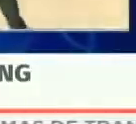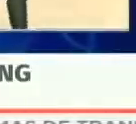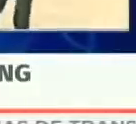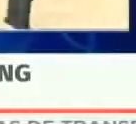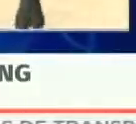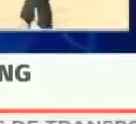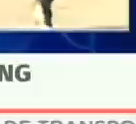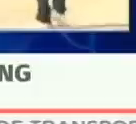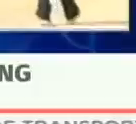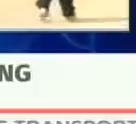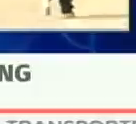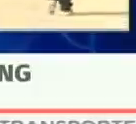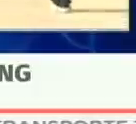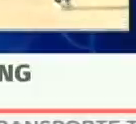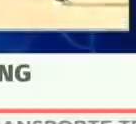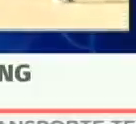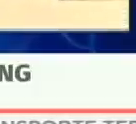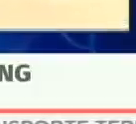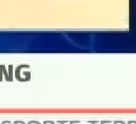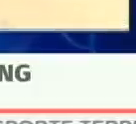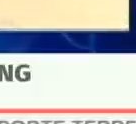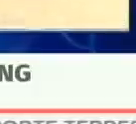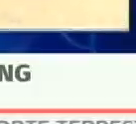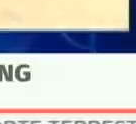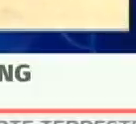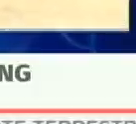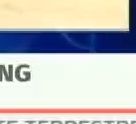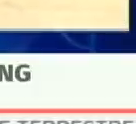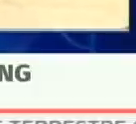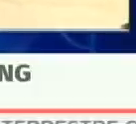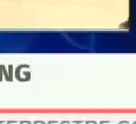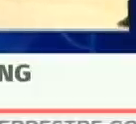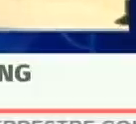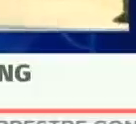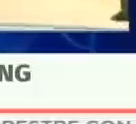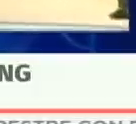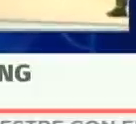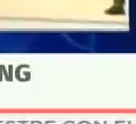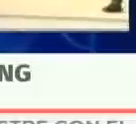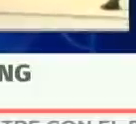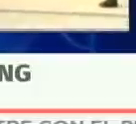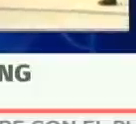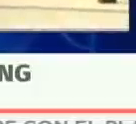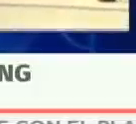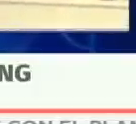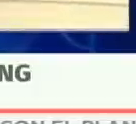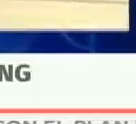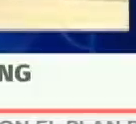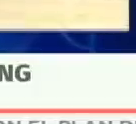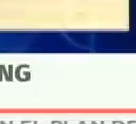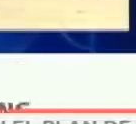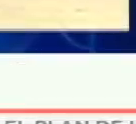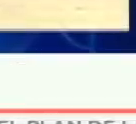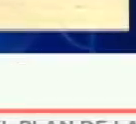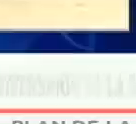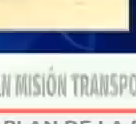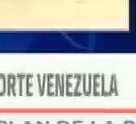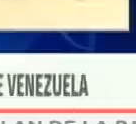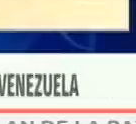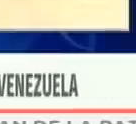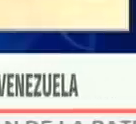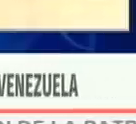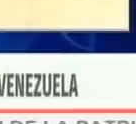rutas en las cuales esas unidades, a su voz de mando, se van a desplegar a partir del día de hoy. Adelante, mi comandante.